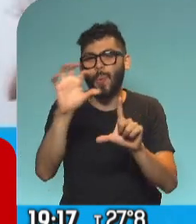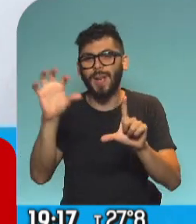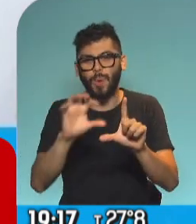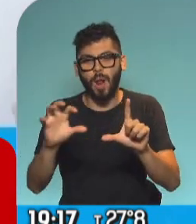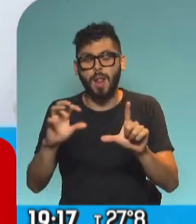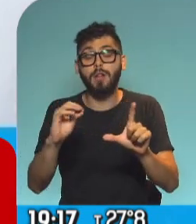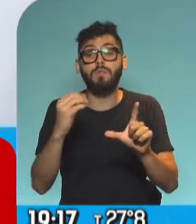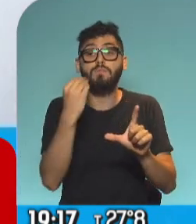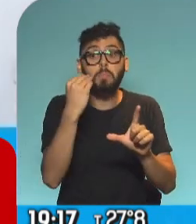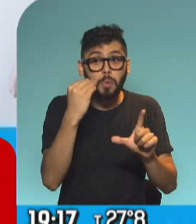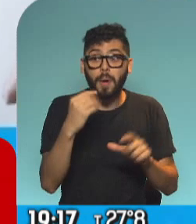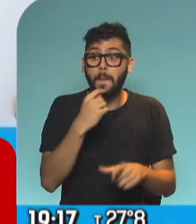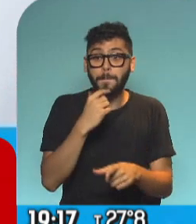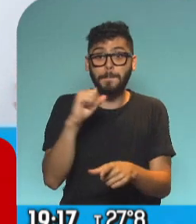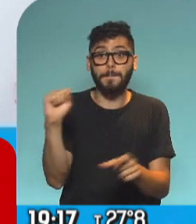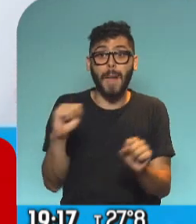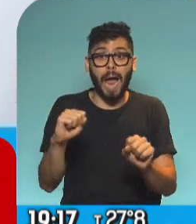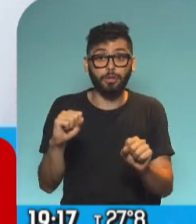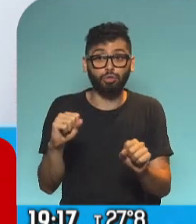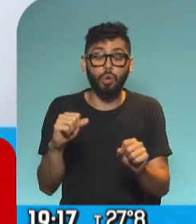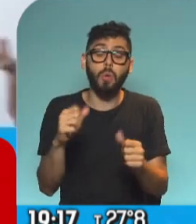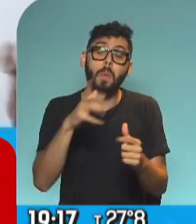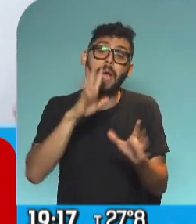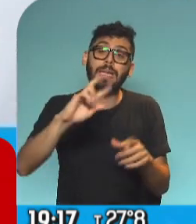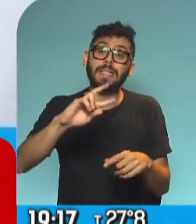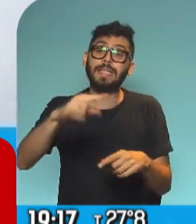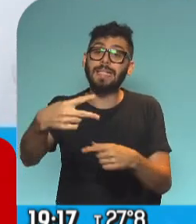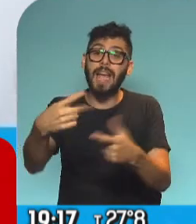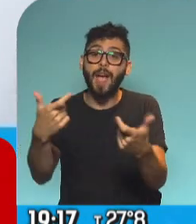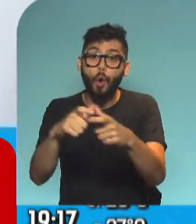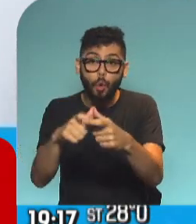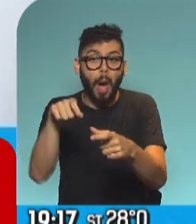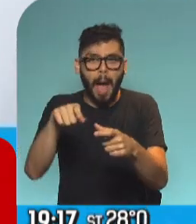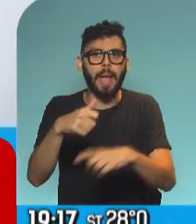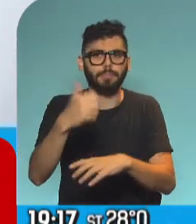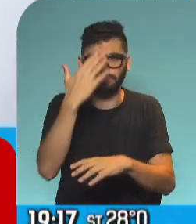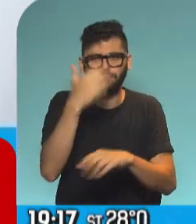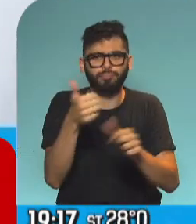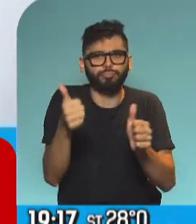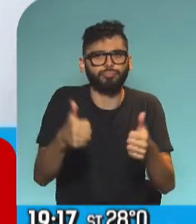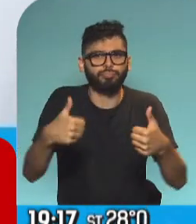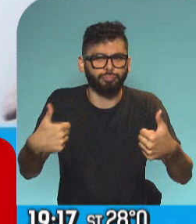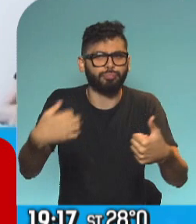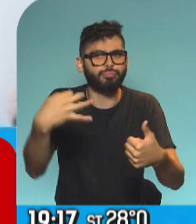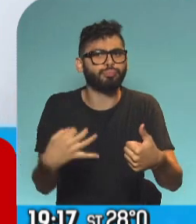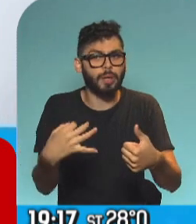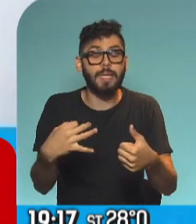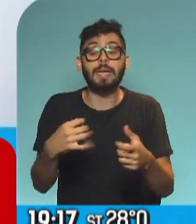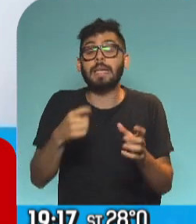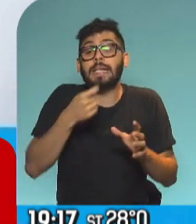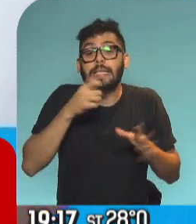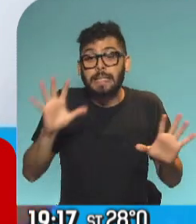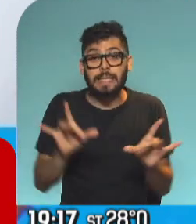previsto, Gaby, que en mayo haya un segundo encuentro de manera presencial. Todo esto, obviamente, si las